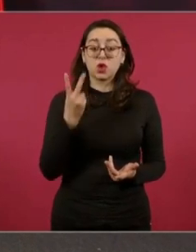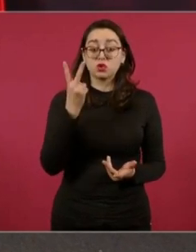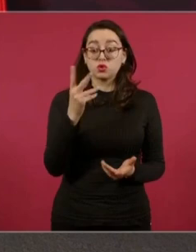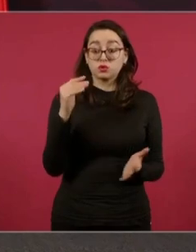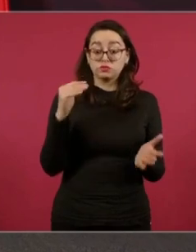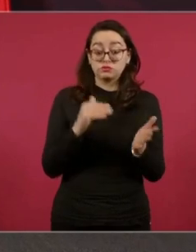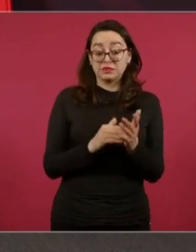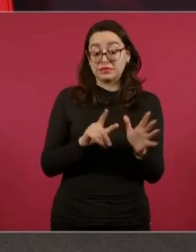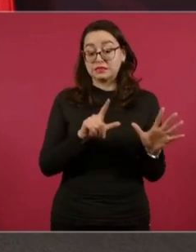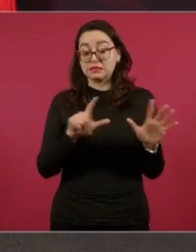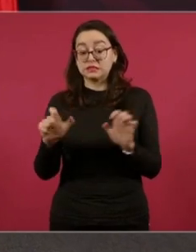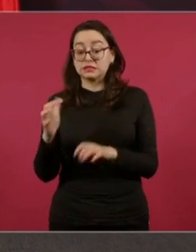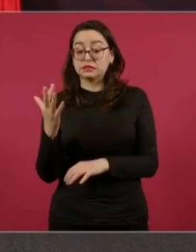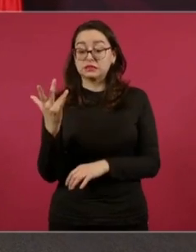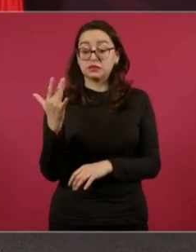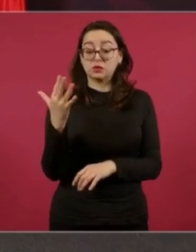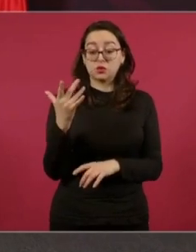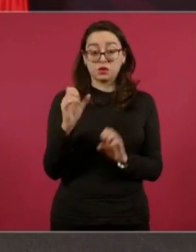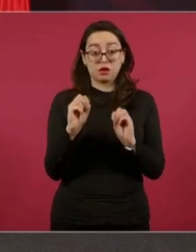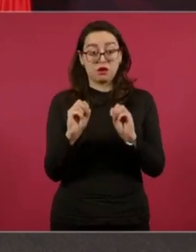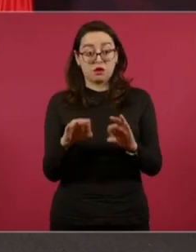2.750 sucursales del Banco del Bienestar.